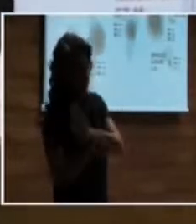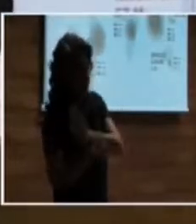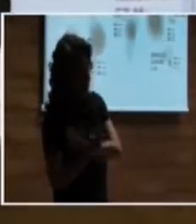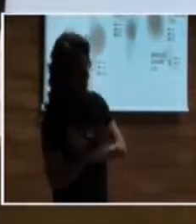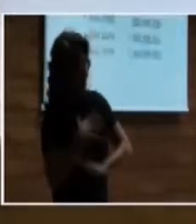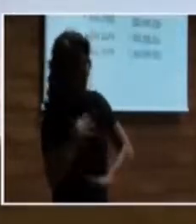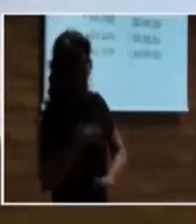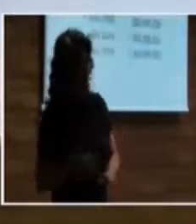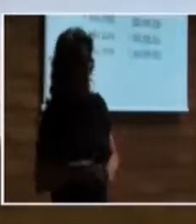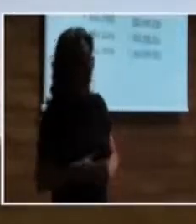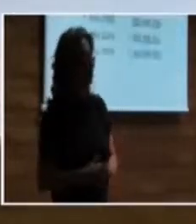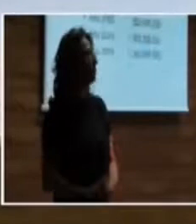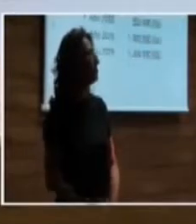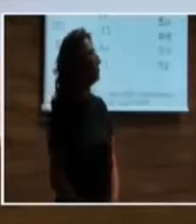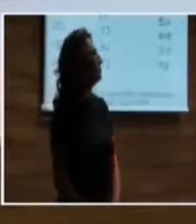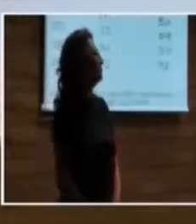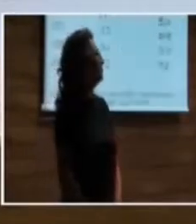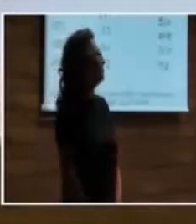primaria.